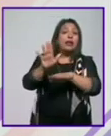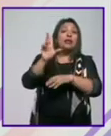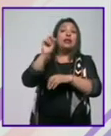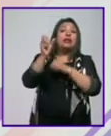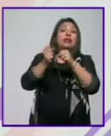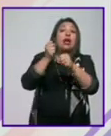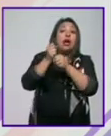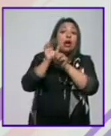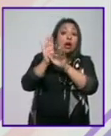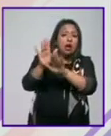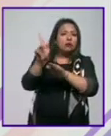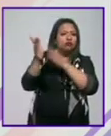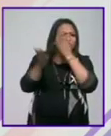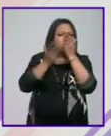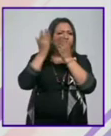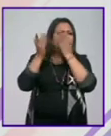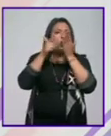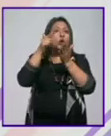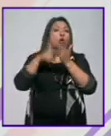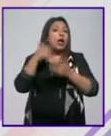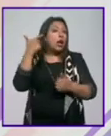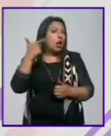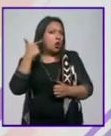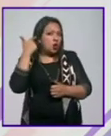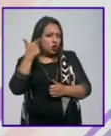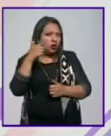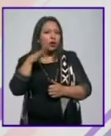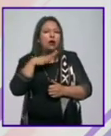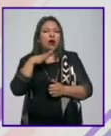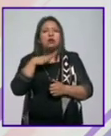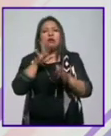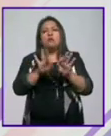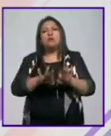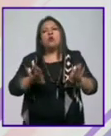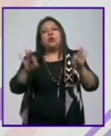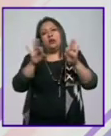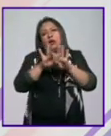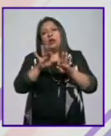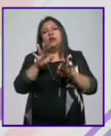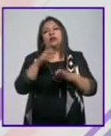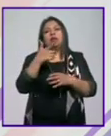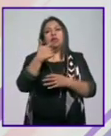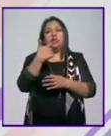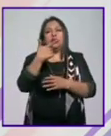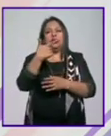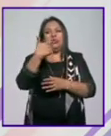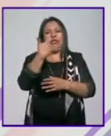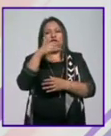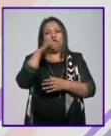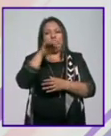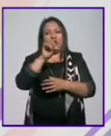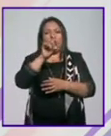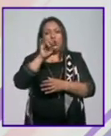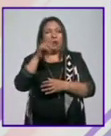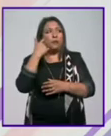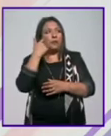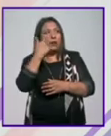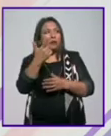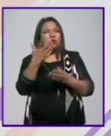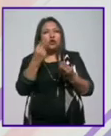años. Allá se formó en Londres y bueno, tiene una presencia muy importante de Jimmy Durham, donde vemos